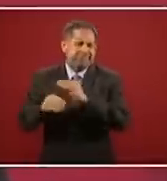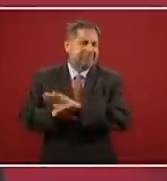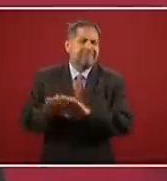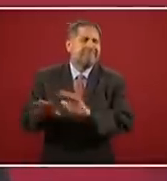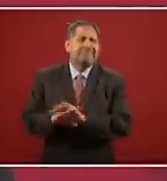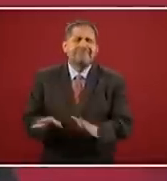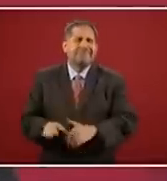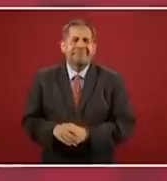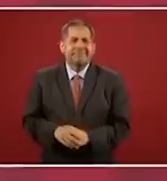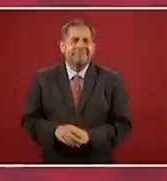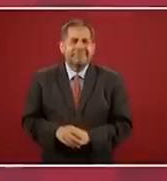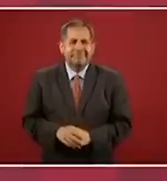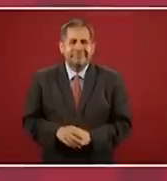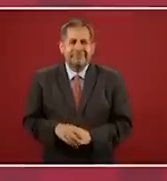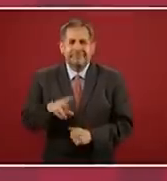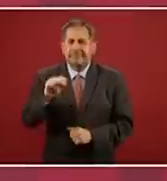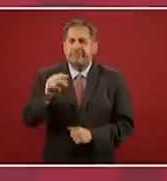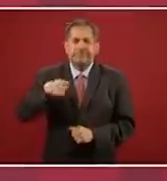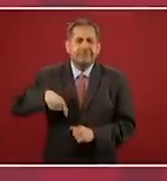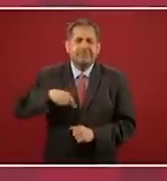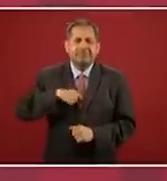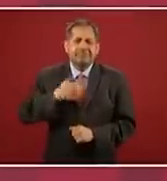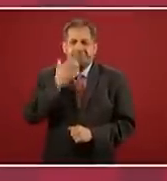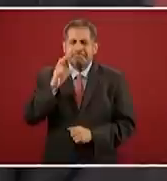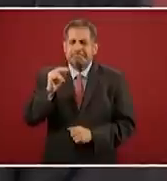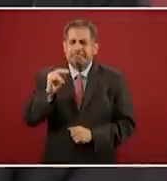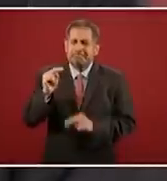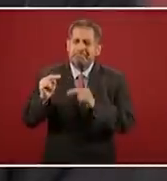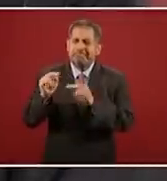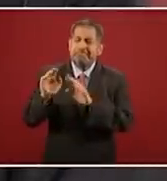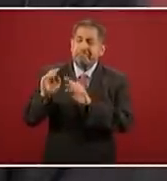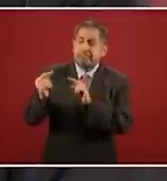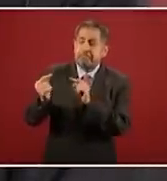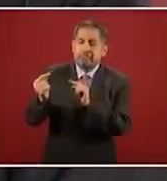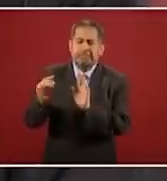en nuestro nivel.